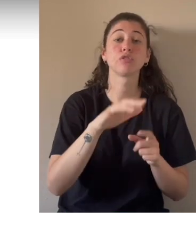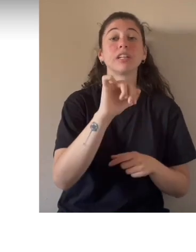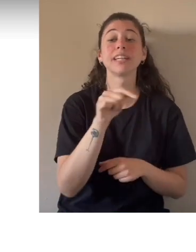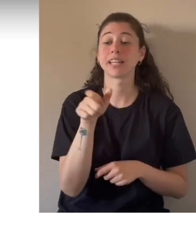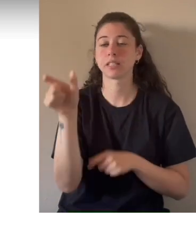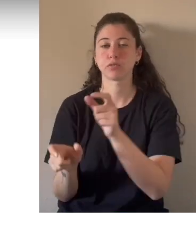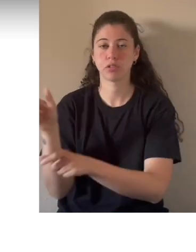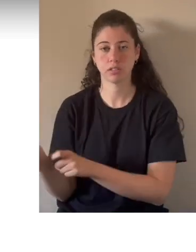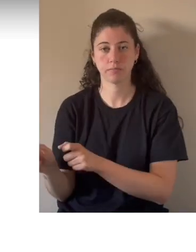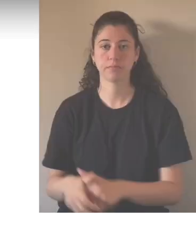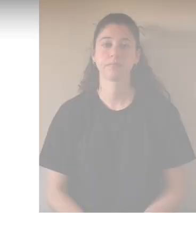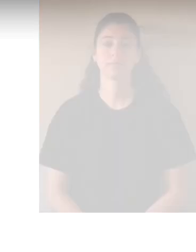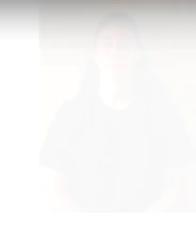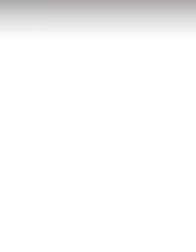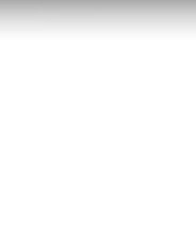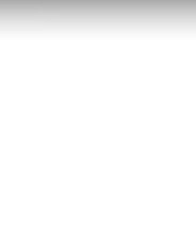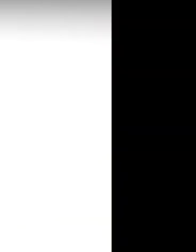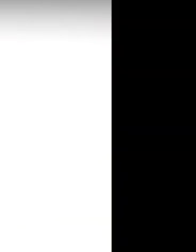familiar.